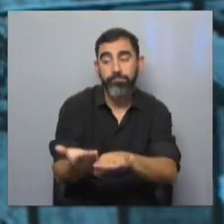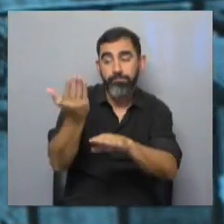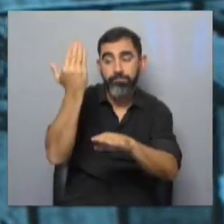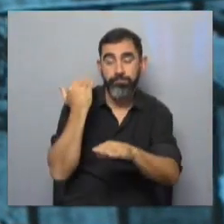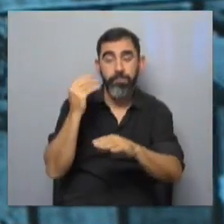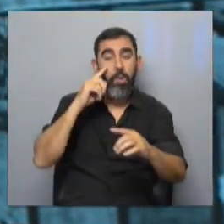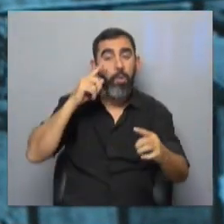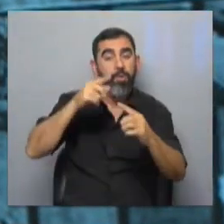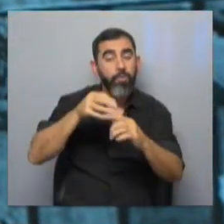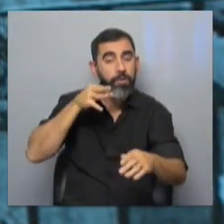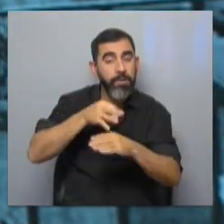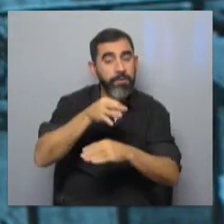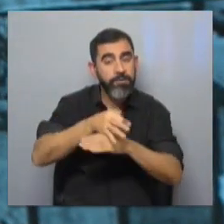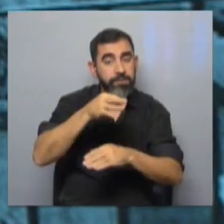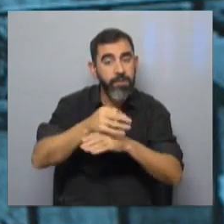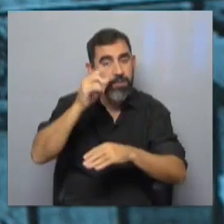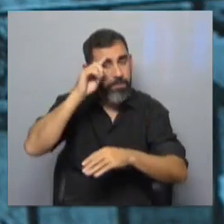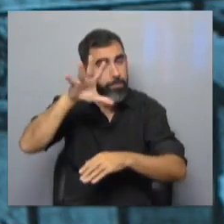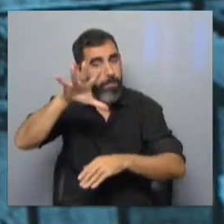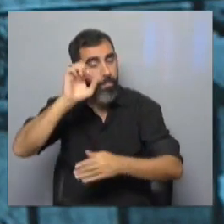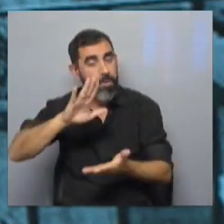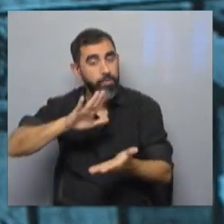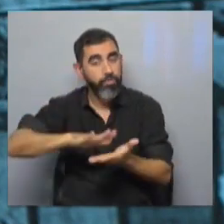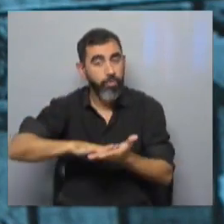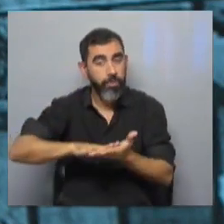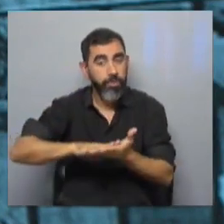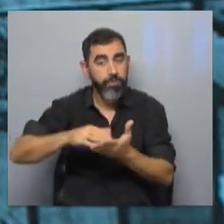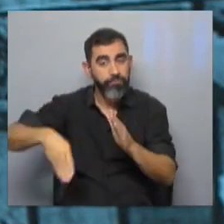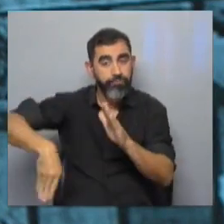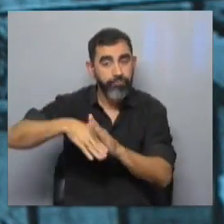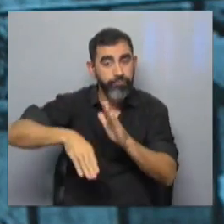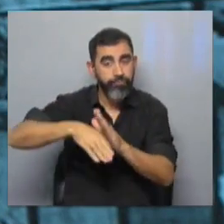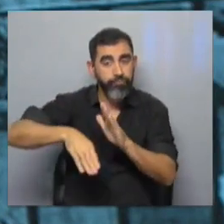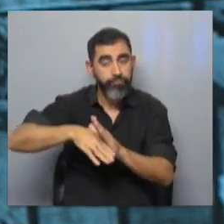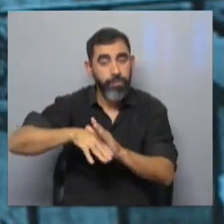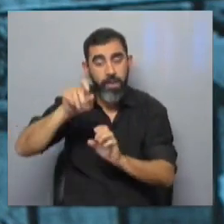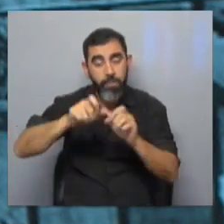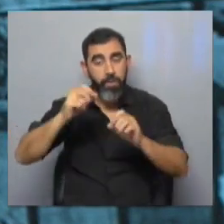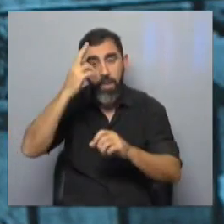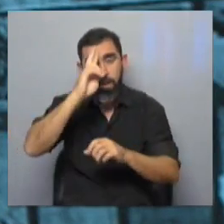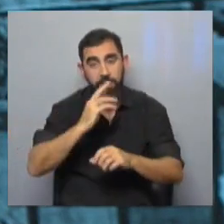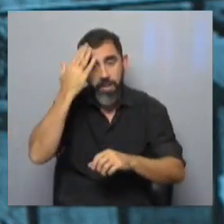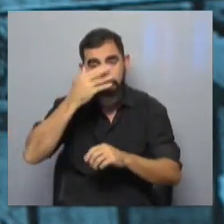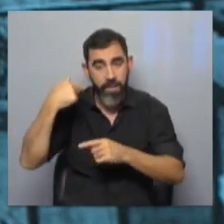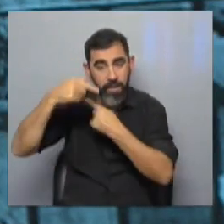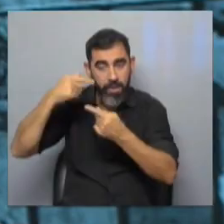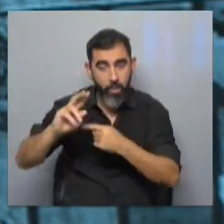y apunta a la enseñanza y también a la memoria sobre los desplazamientos forzados de la población afro-uruguaya.